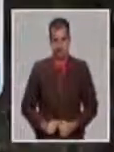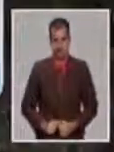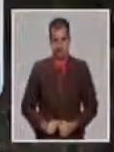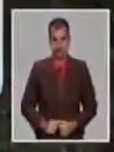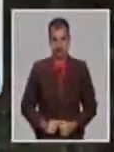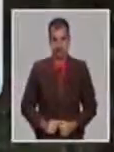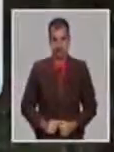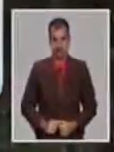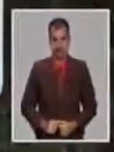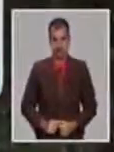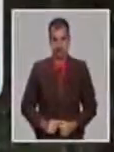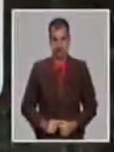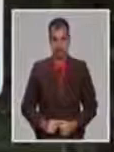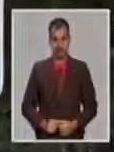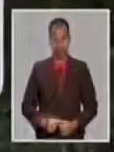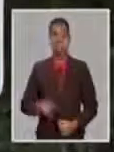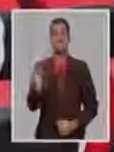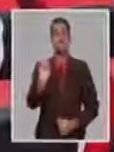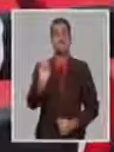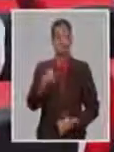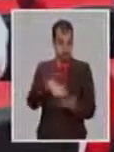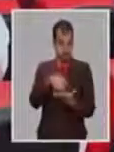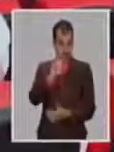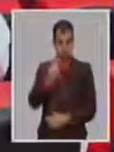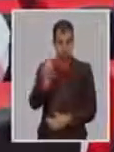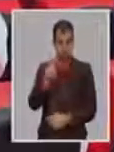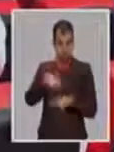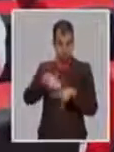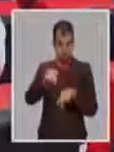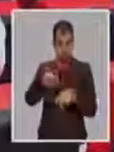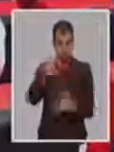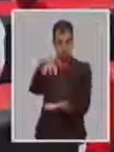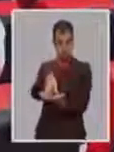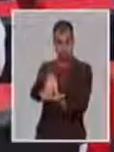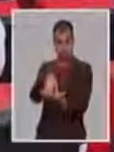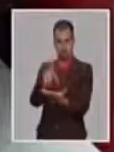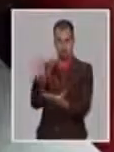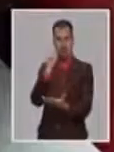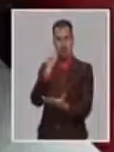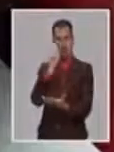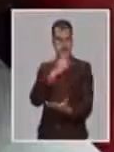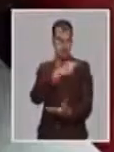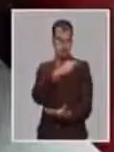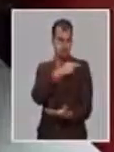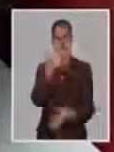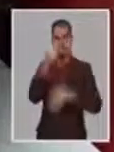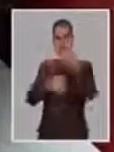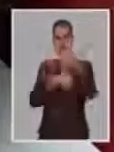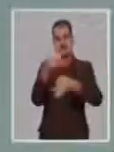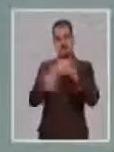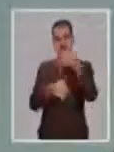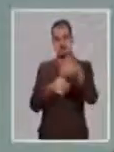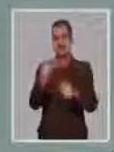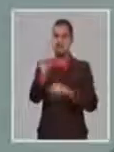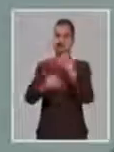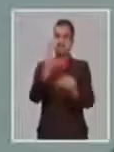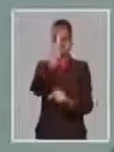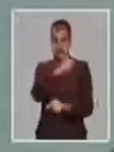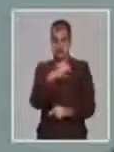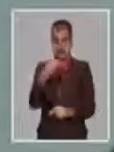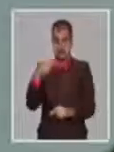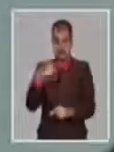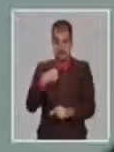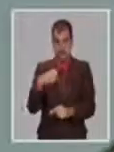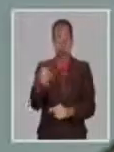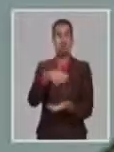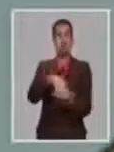En el Centro de Atención al Diabético en El Vedado capitalino, expertos del SECMED explican a profesionales de la salud del municipio Plaza de la Revolución